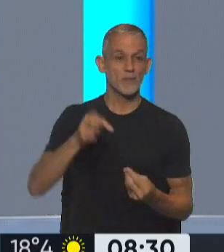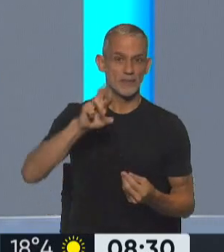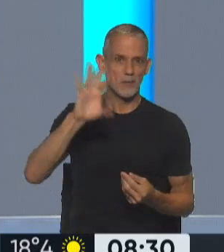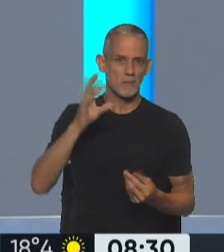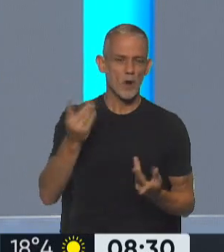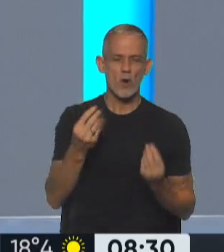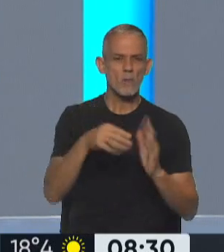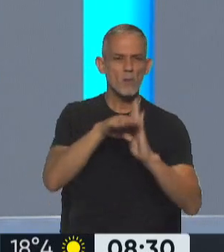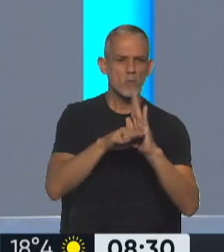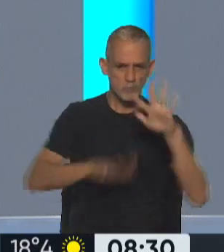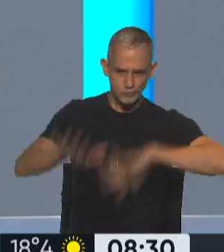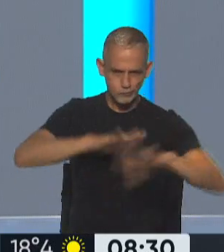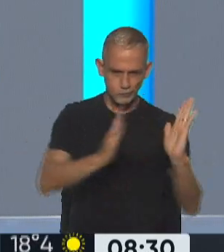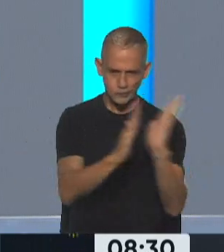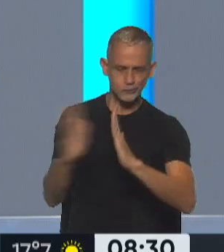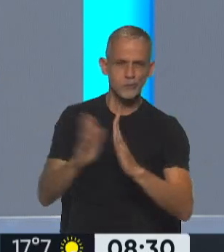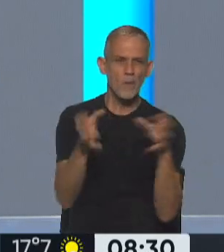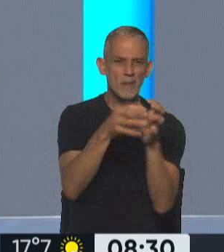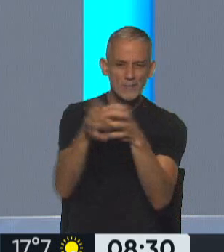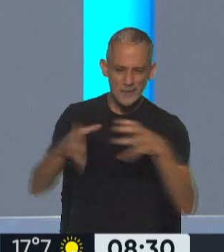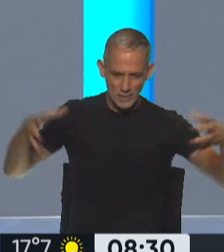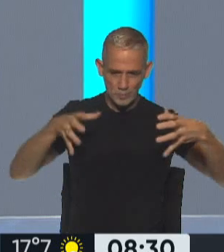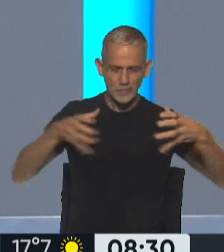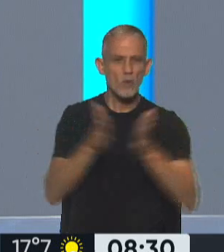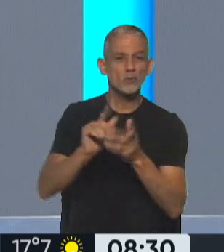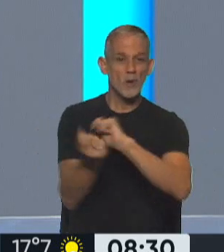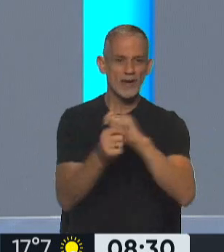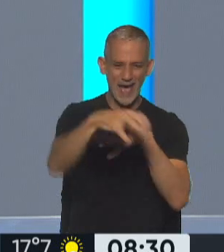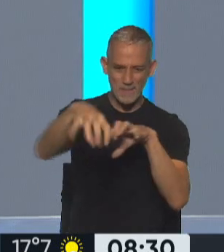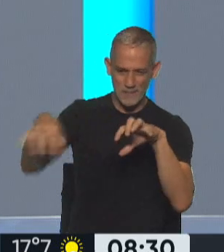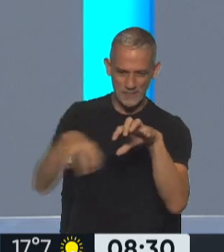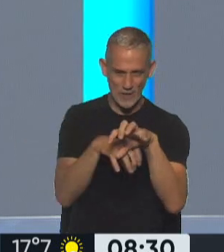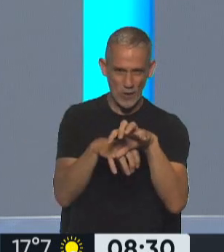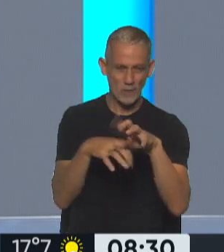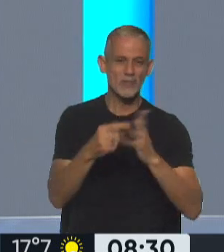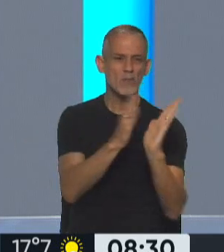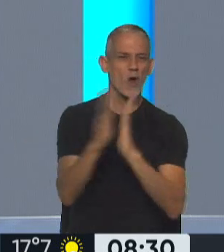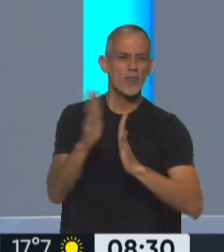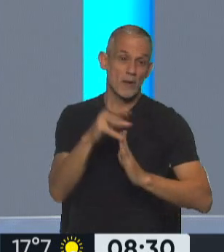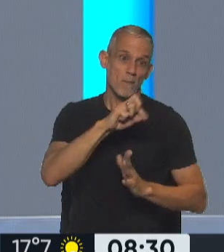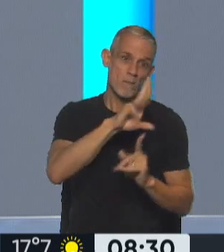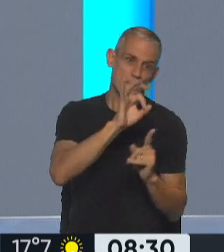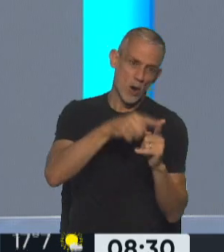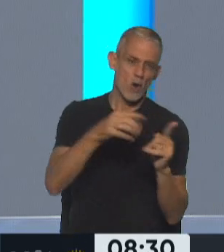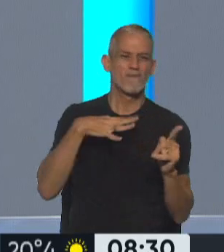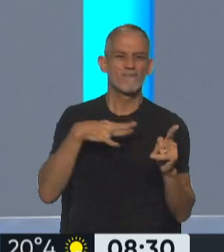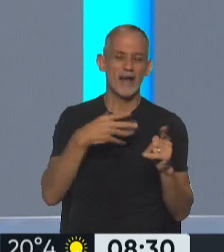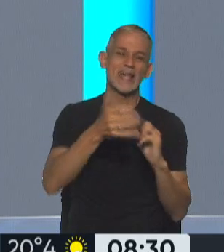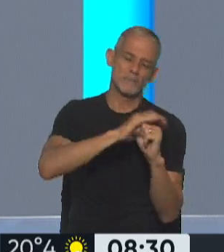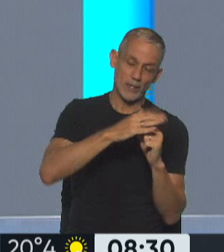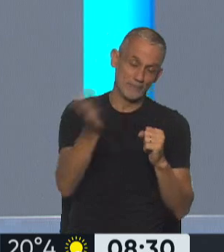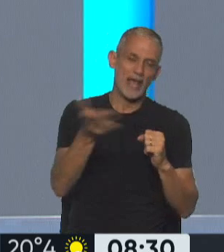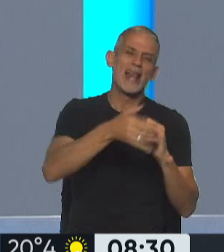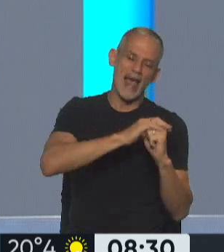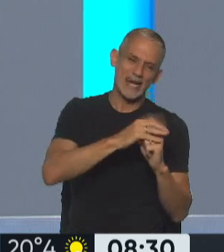ordenan internamente los partidos que integran Juntos por el cambio porque en este caso hablamos del ordenamiento del Pro sabemos que Horacio Rodríguez